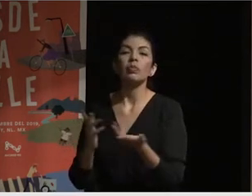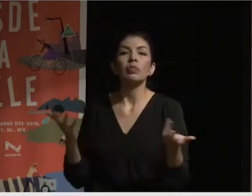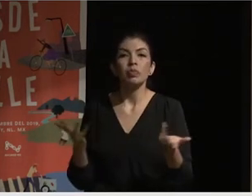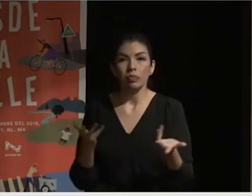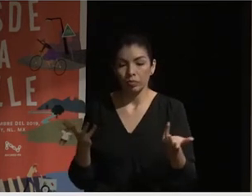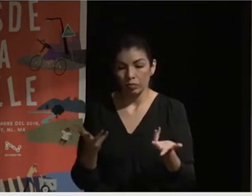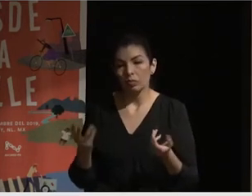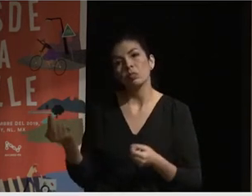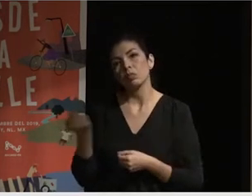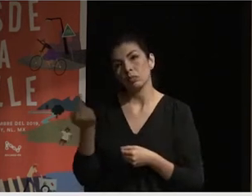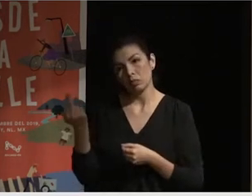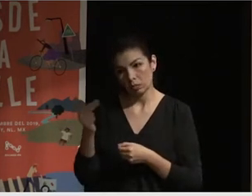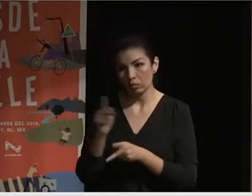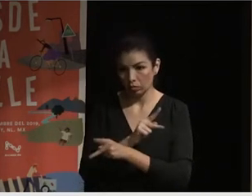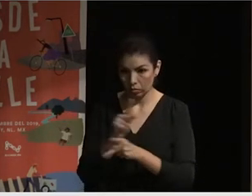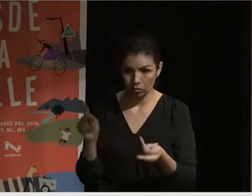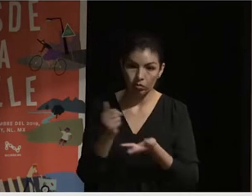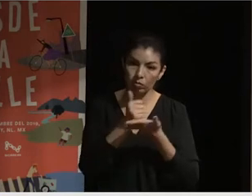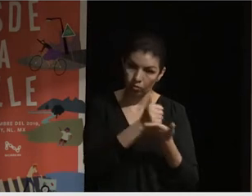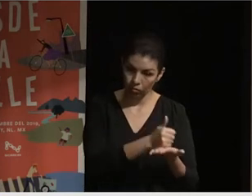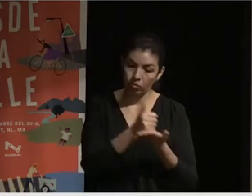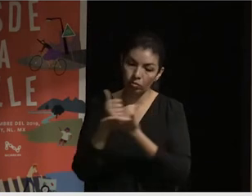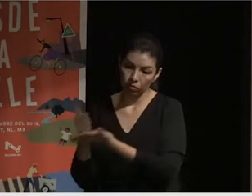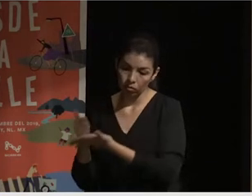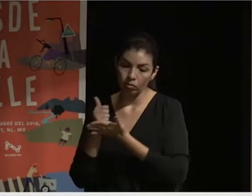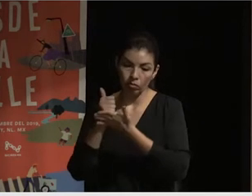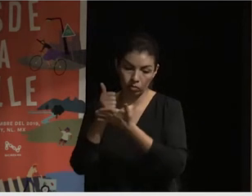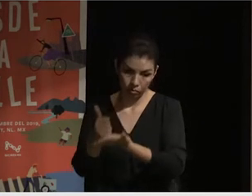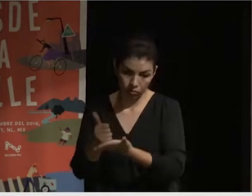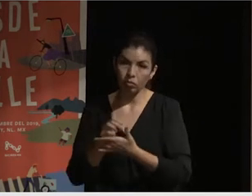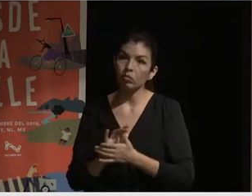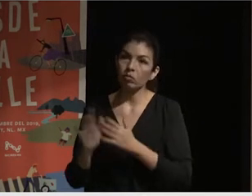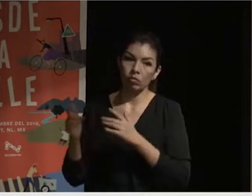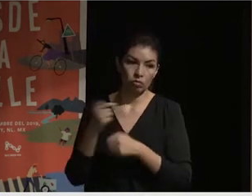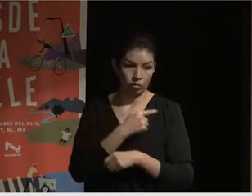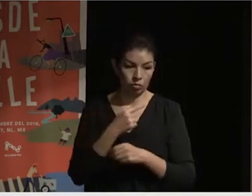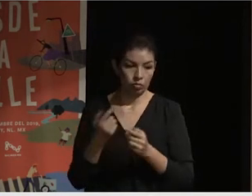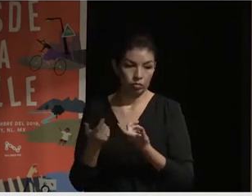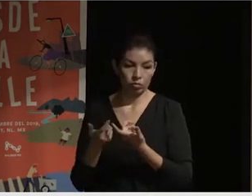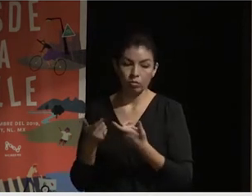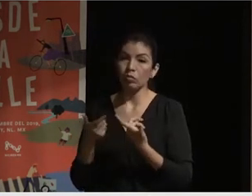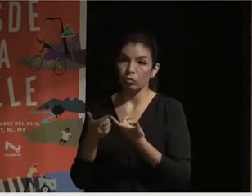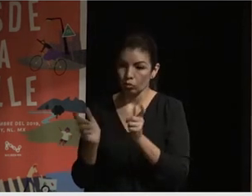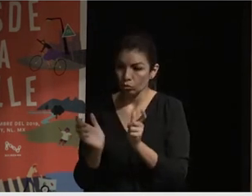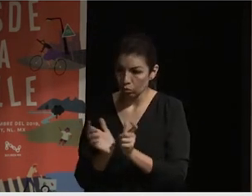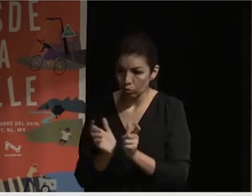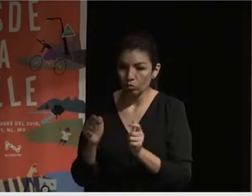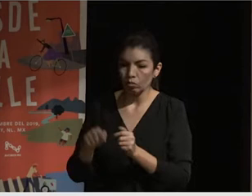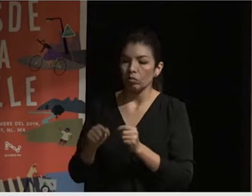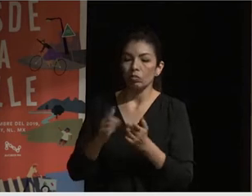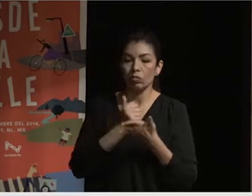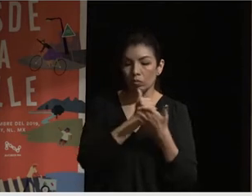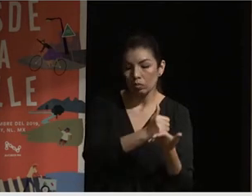sobre las más de 240 viviendas. Las cooperativas vienen del modelo uruguayo de producción de vivienda por ayuda mutua,